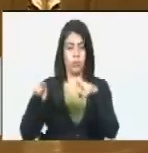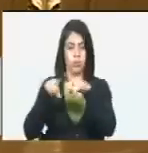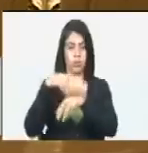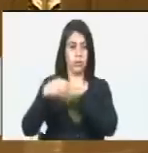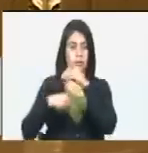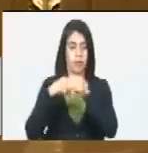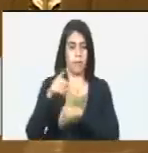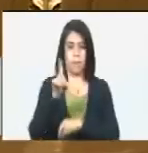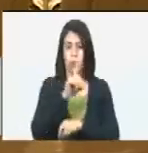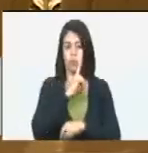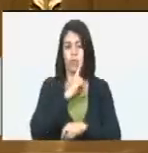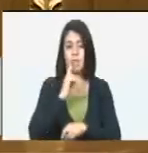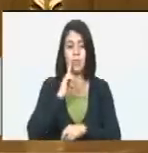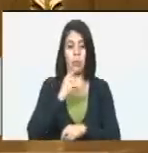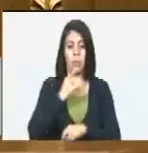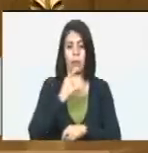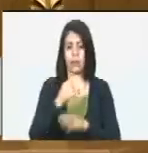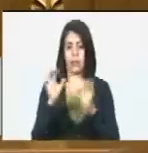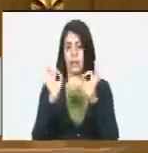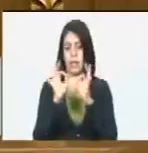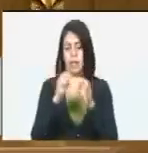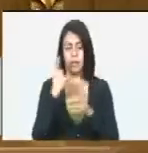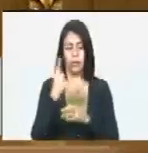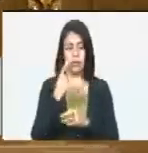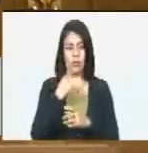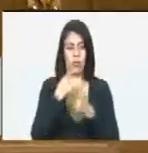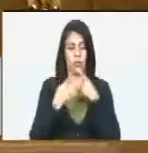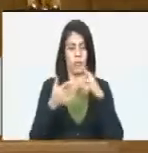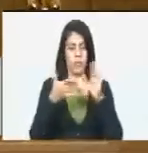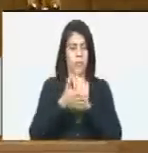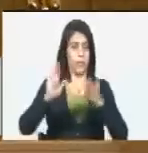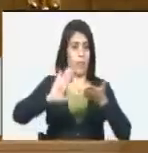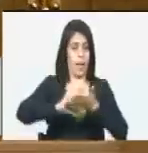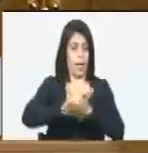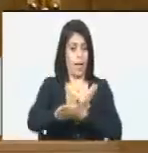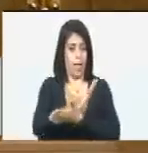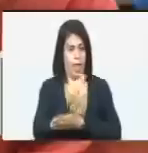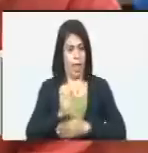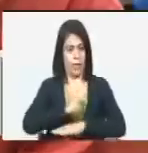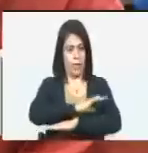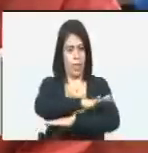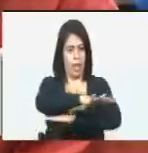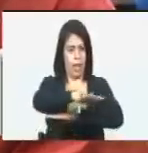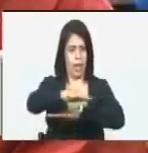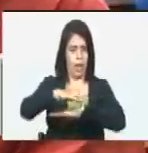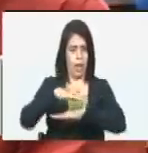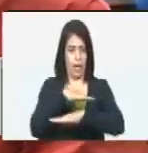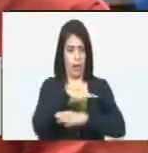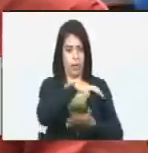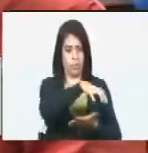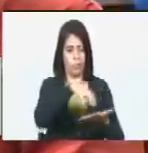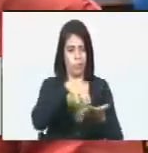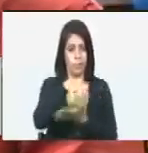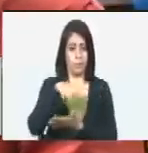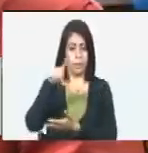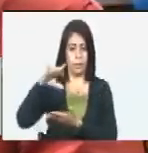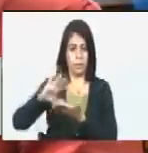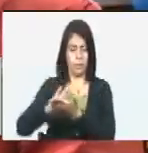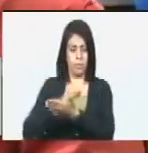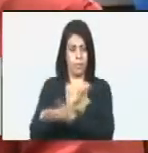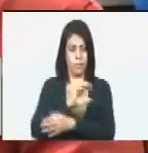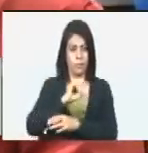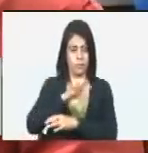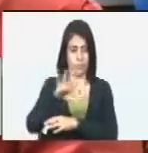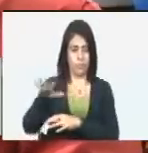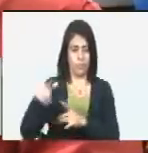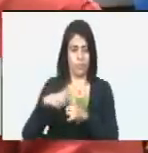nombra, porque no solamente era acabar con el latifundio rural, era también acabar con el latifundio